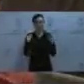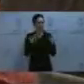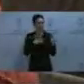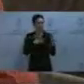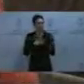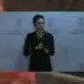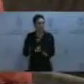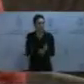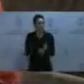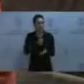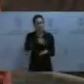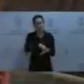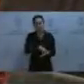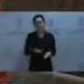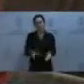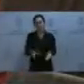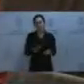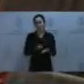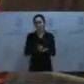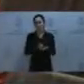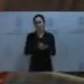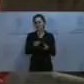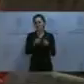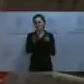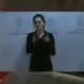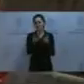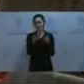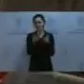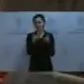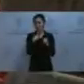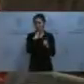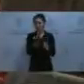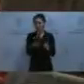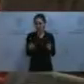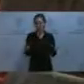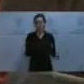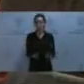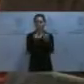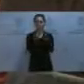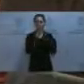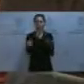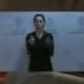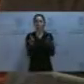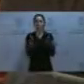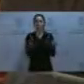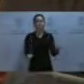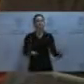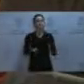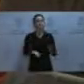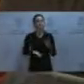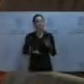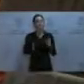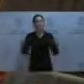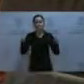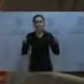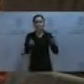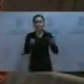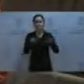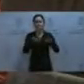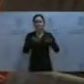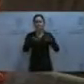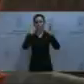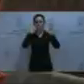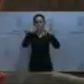nuestra consejería, de la Consejería de Servicios Sociales, le diré que las actuaciones están encaminadas a atender a